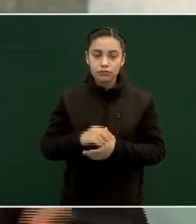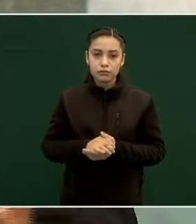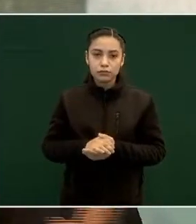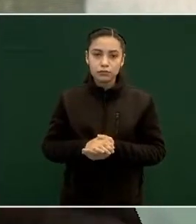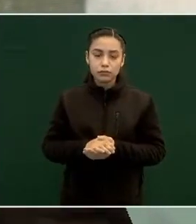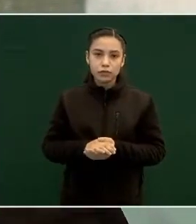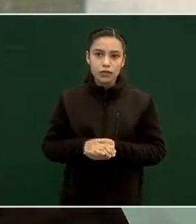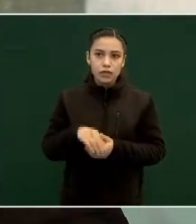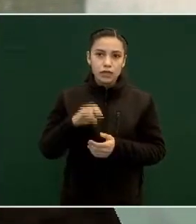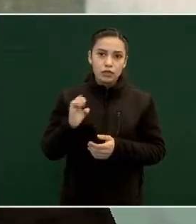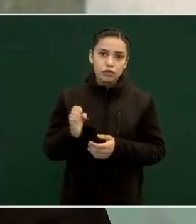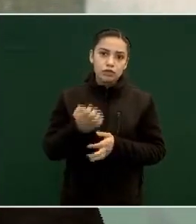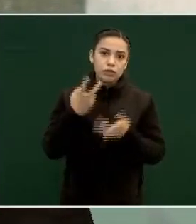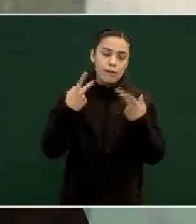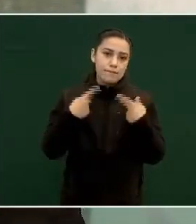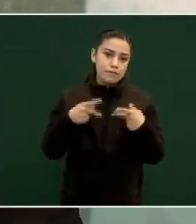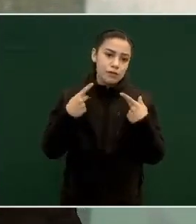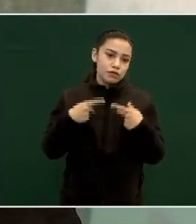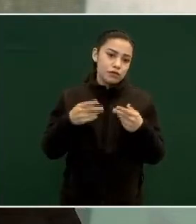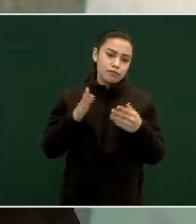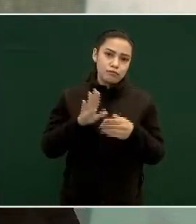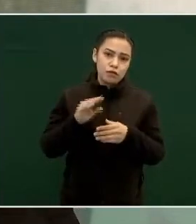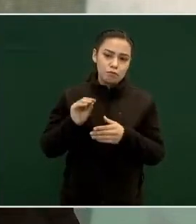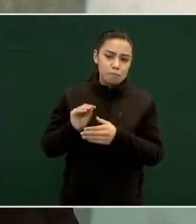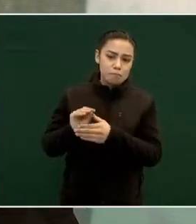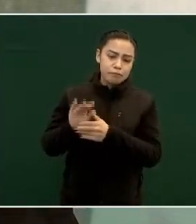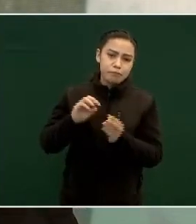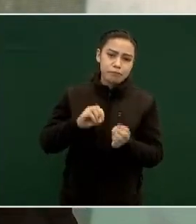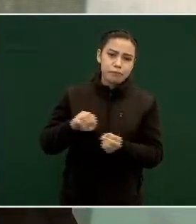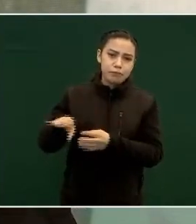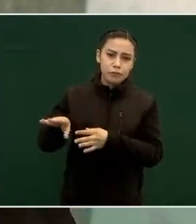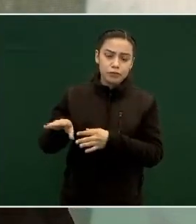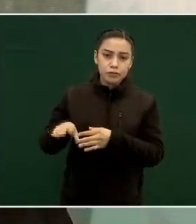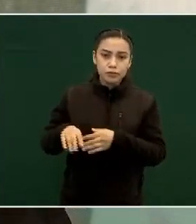dejamos a la gente en el desamparo.